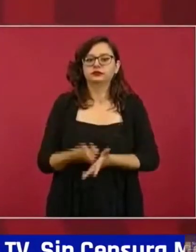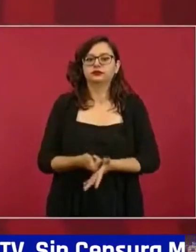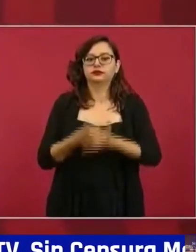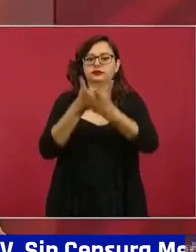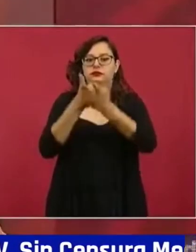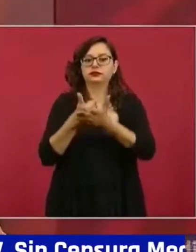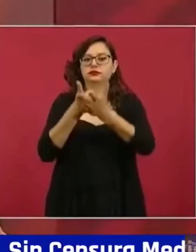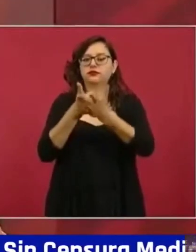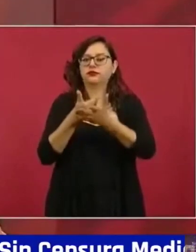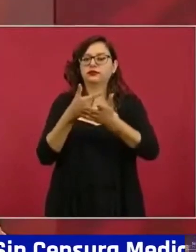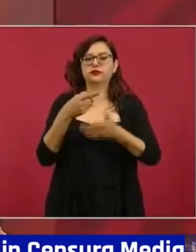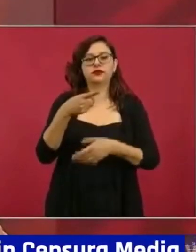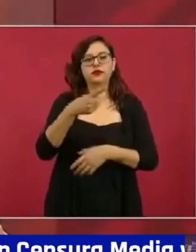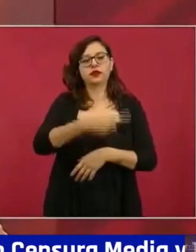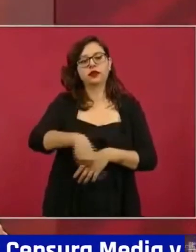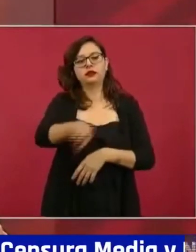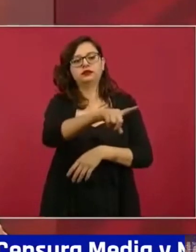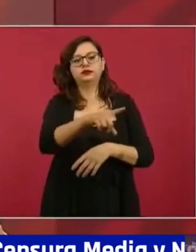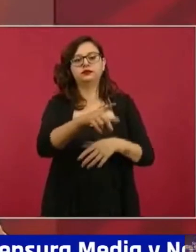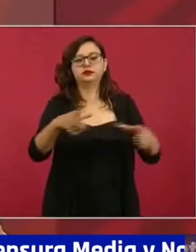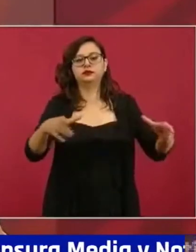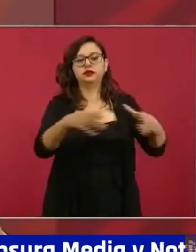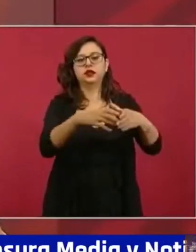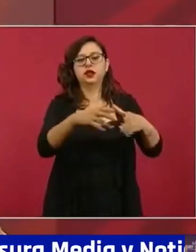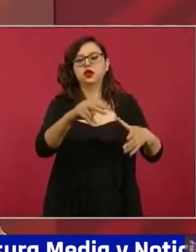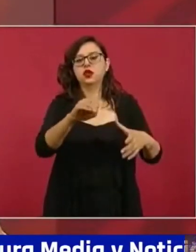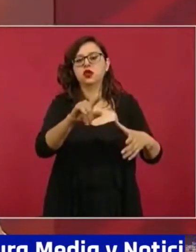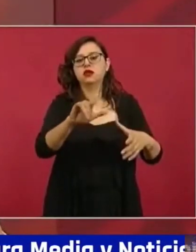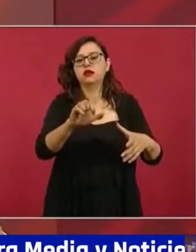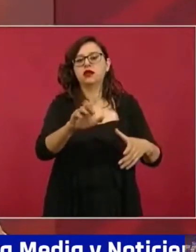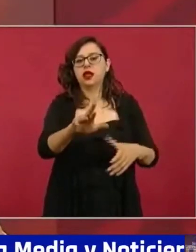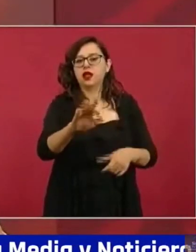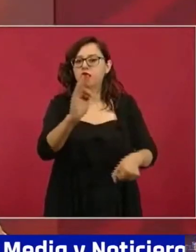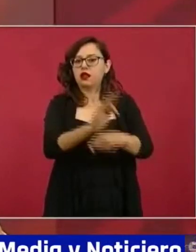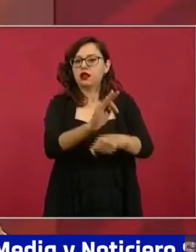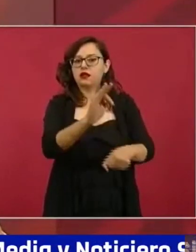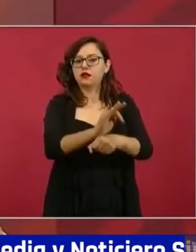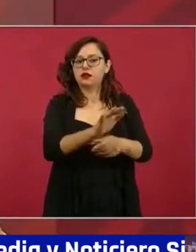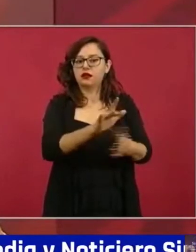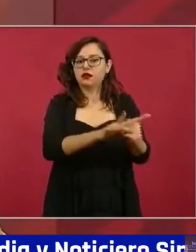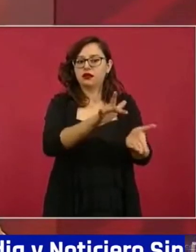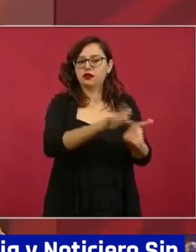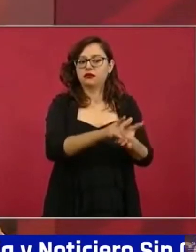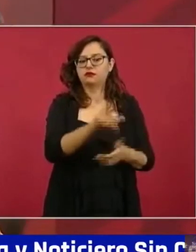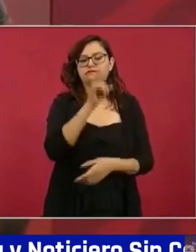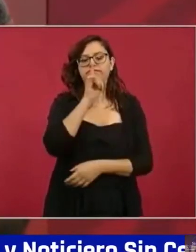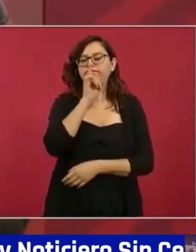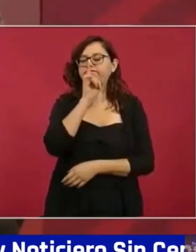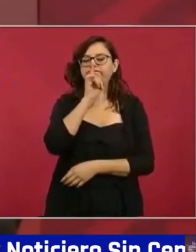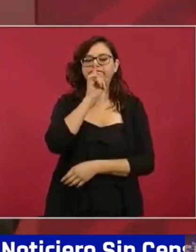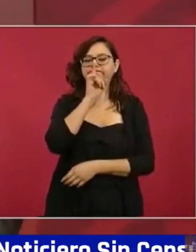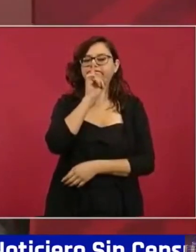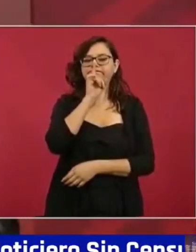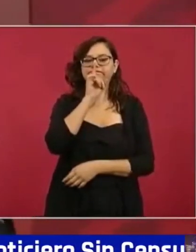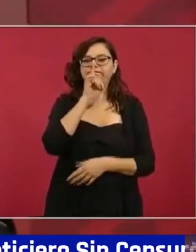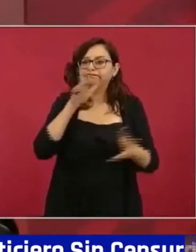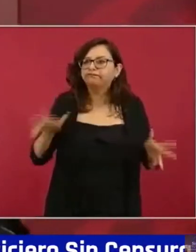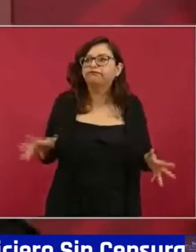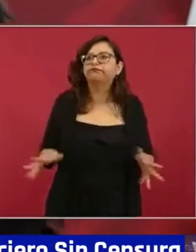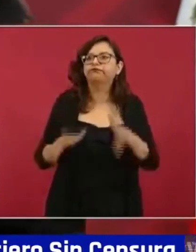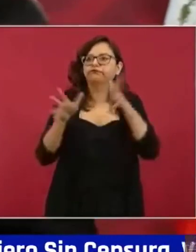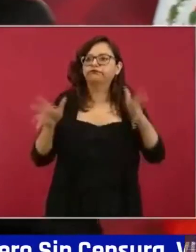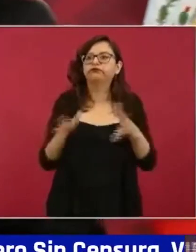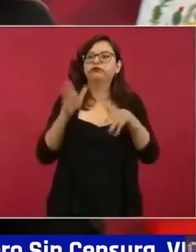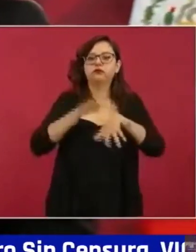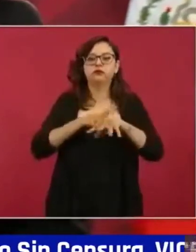esta corrupción fue para conseguirle a su hijo la renta de una casa? Por favor, es el presidente, o